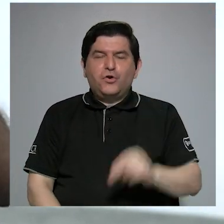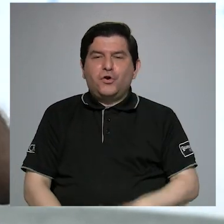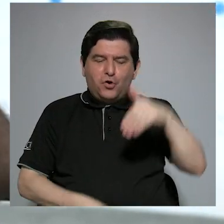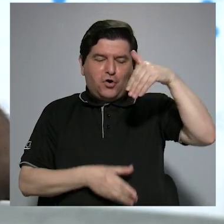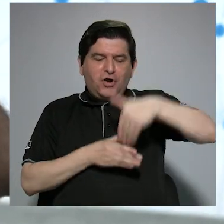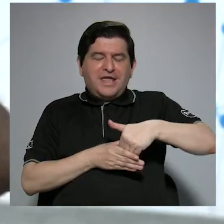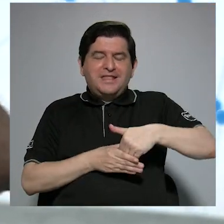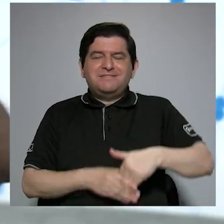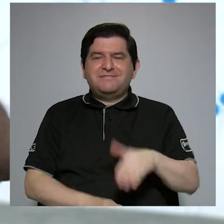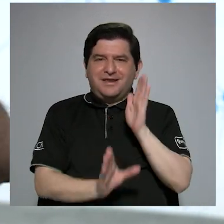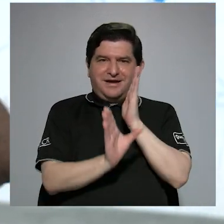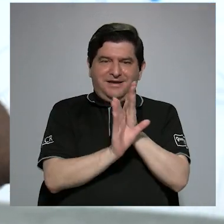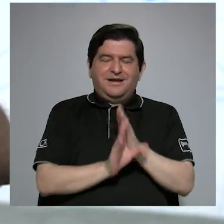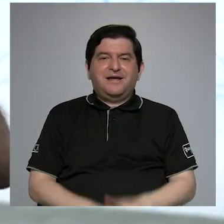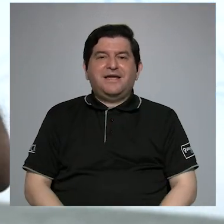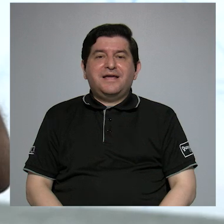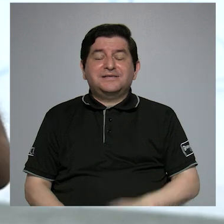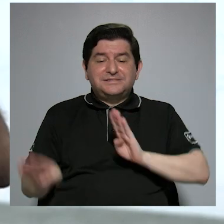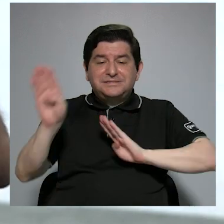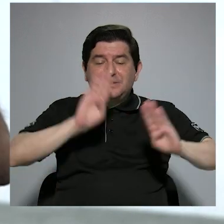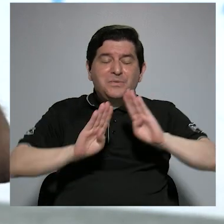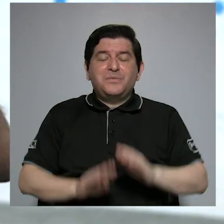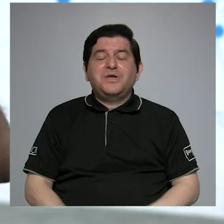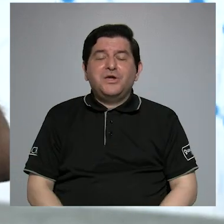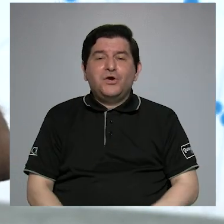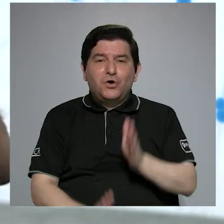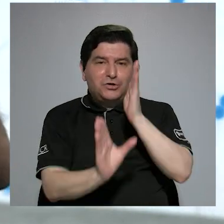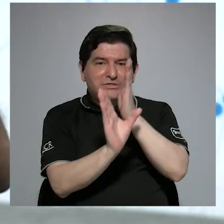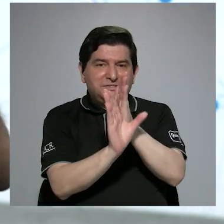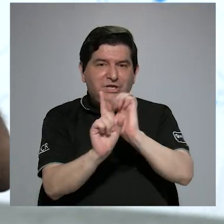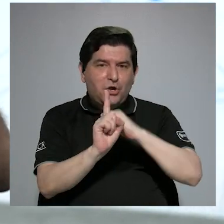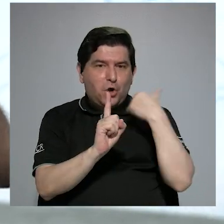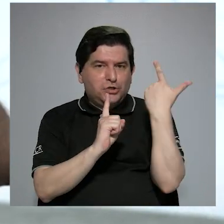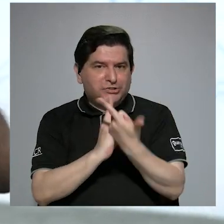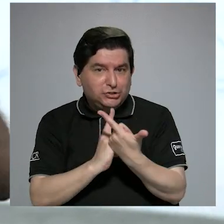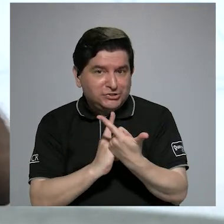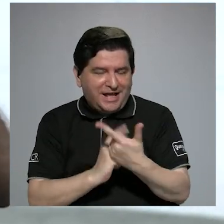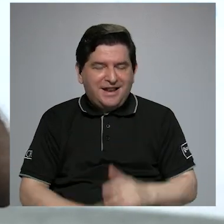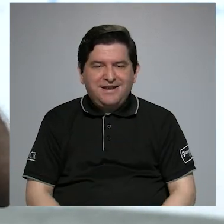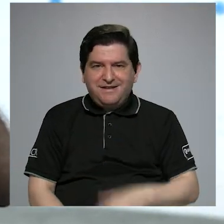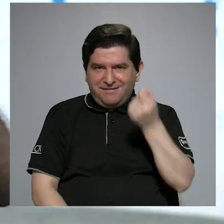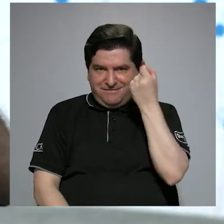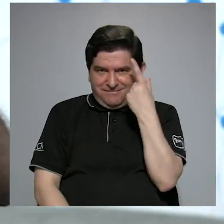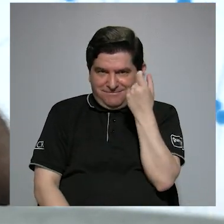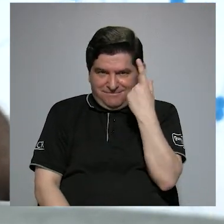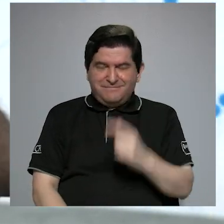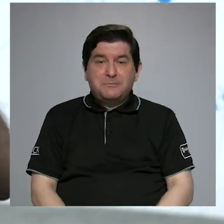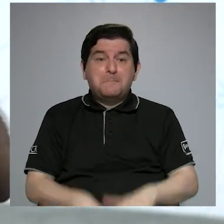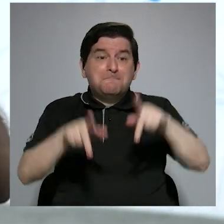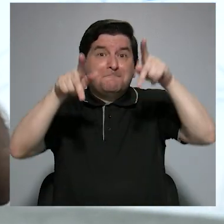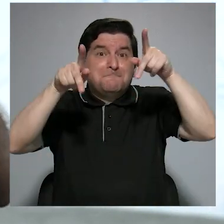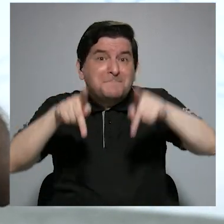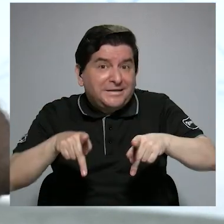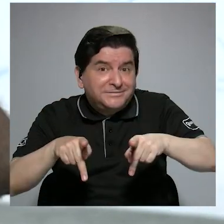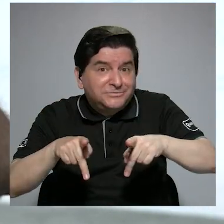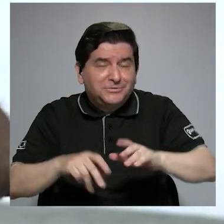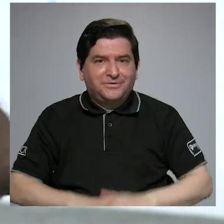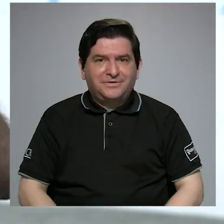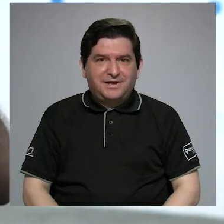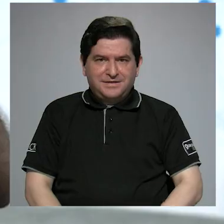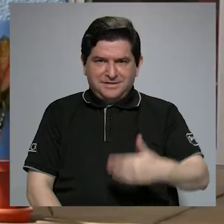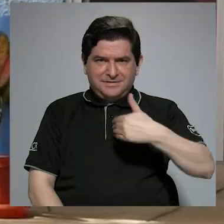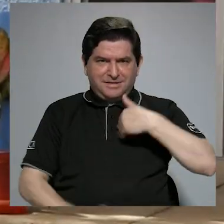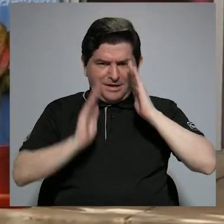fenómeno intrapsíquico, sino que es un fenómeno biopsicosocial. Y además que tenemos que entender que las